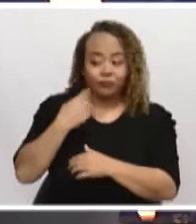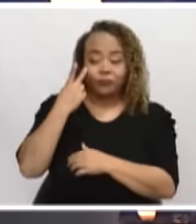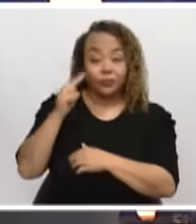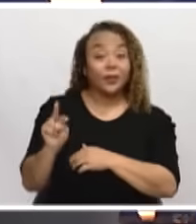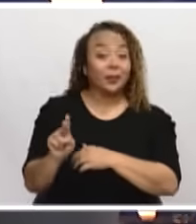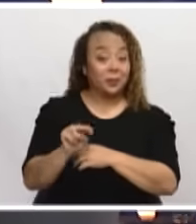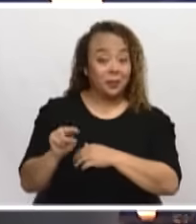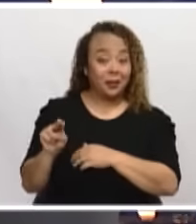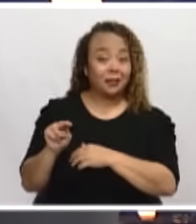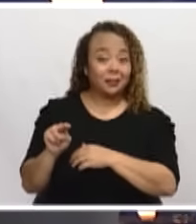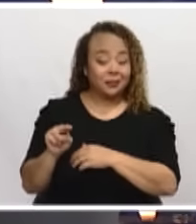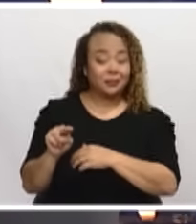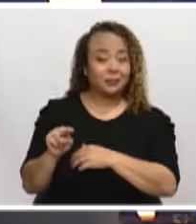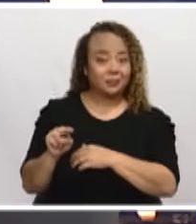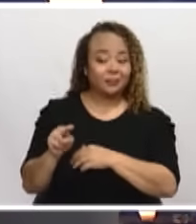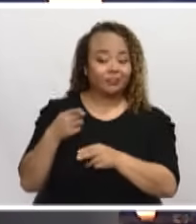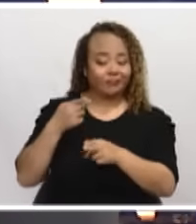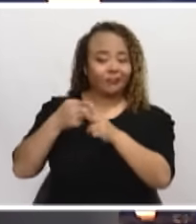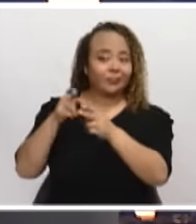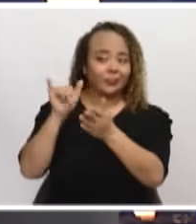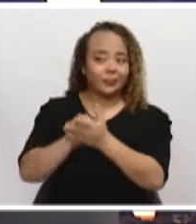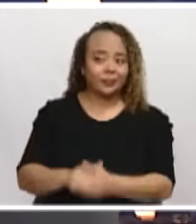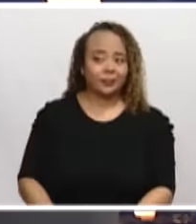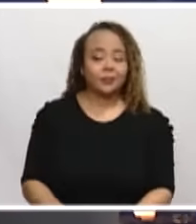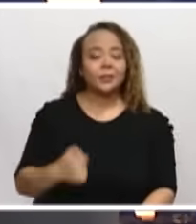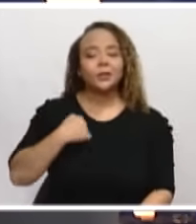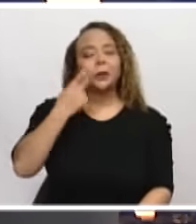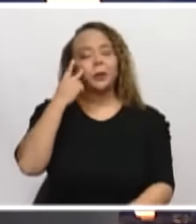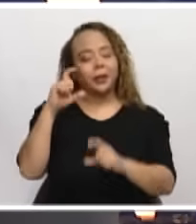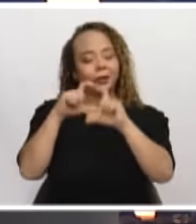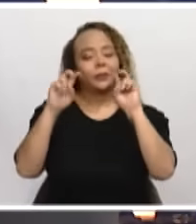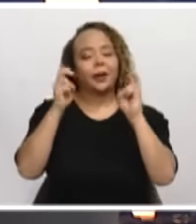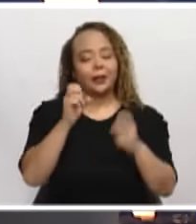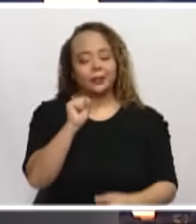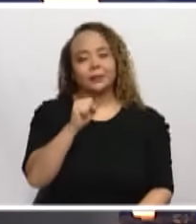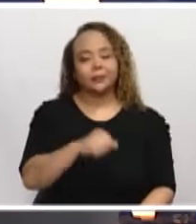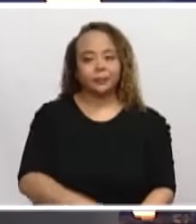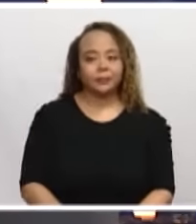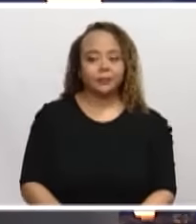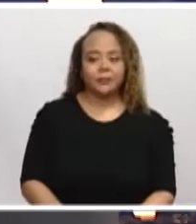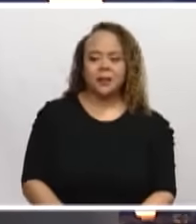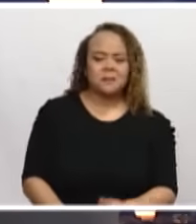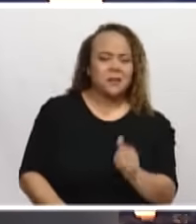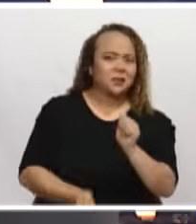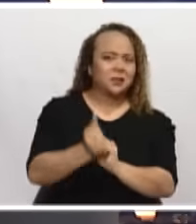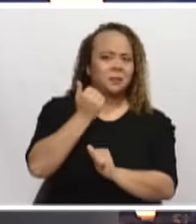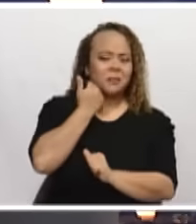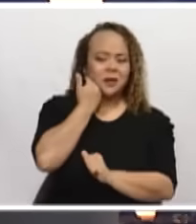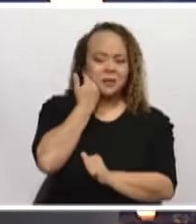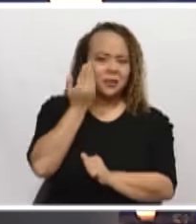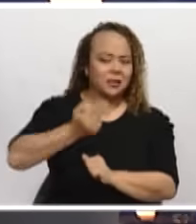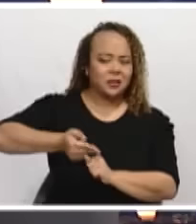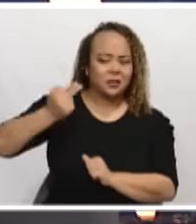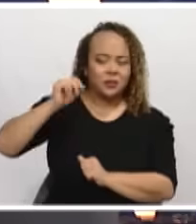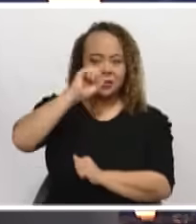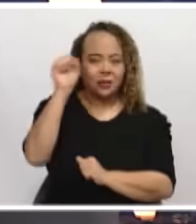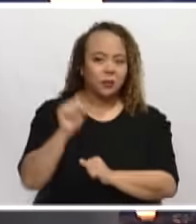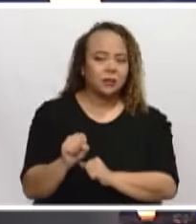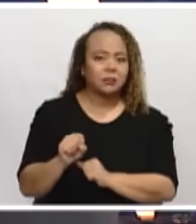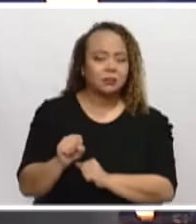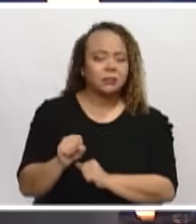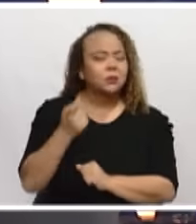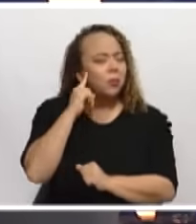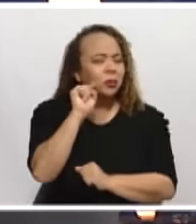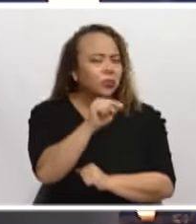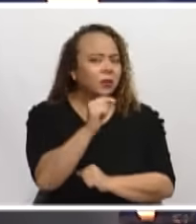colegas que lo lo califican así vergüenza la mayor vergüenza en la historia del sapriza para